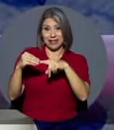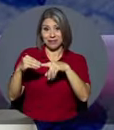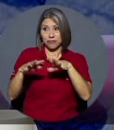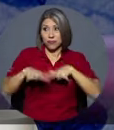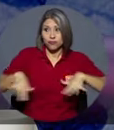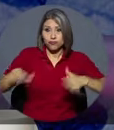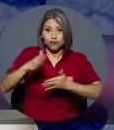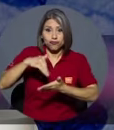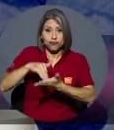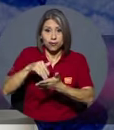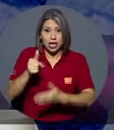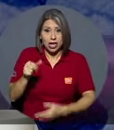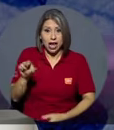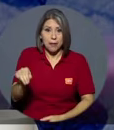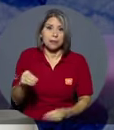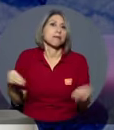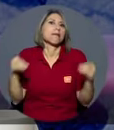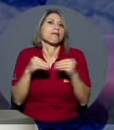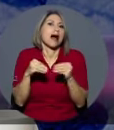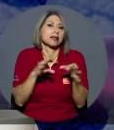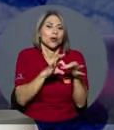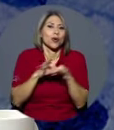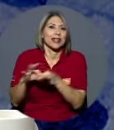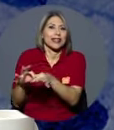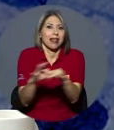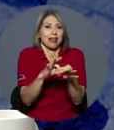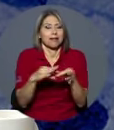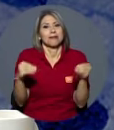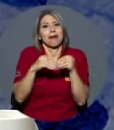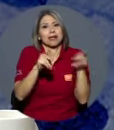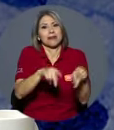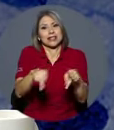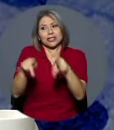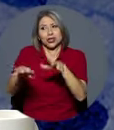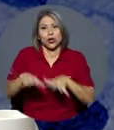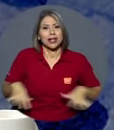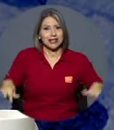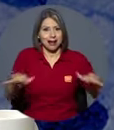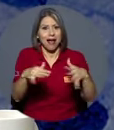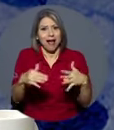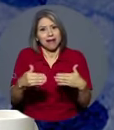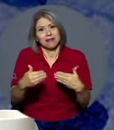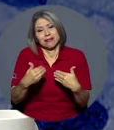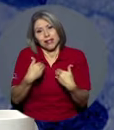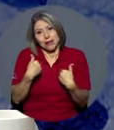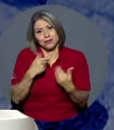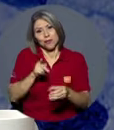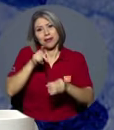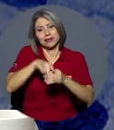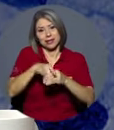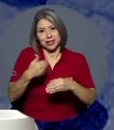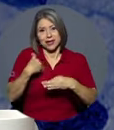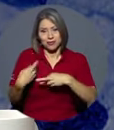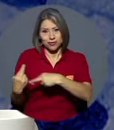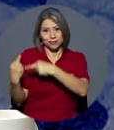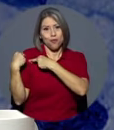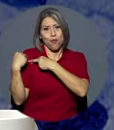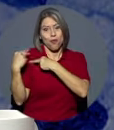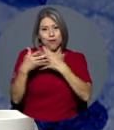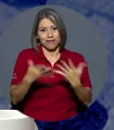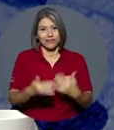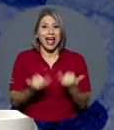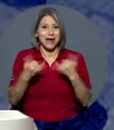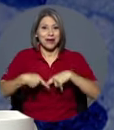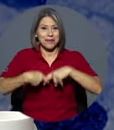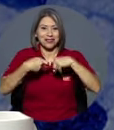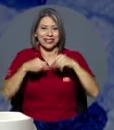GAM, pues nos conectemos un poco más, porque somos muchas más personas las que tenemos algún grado de participación y de responsabilidad en este